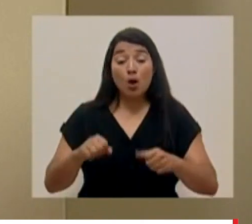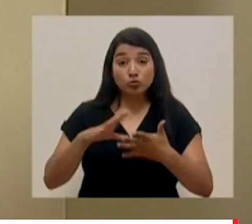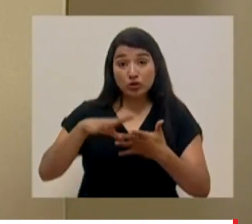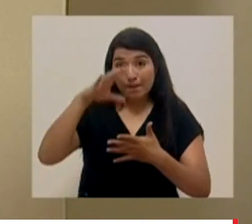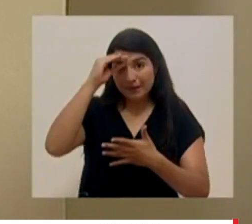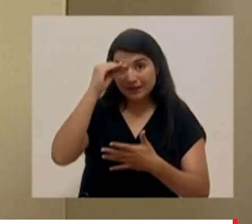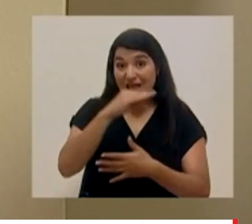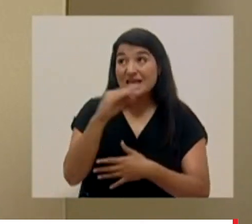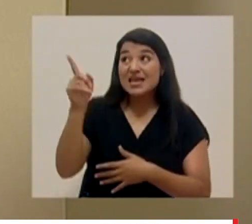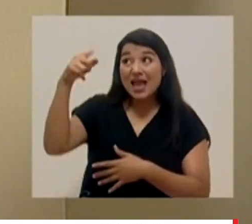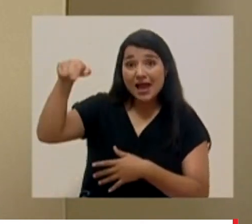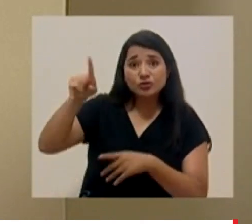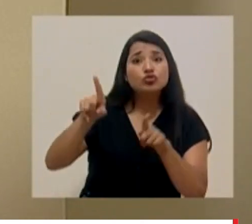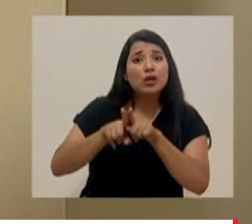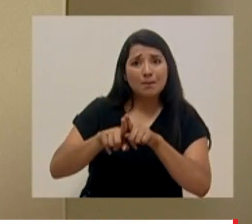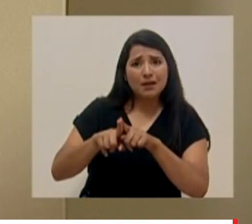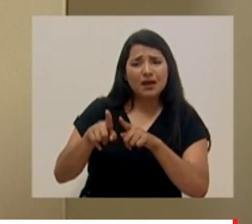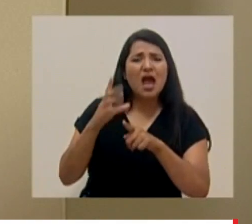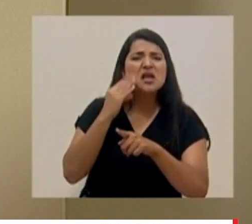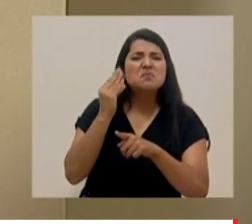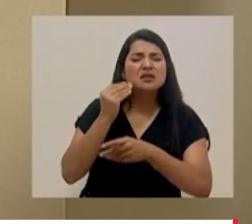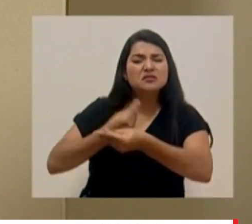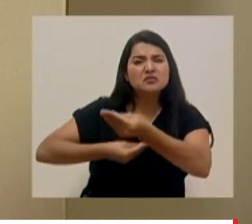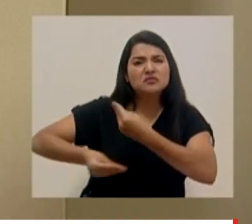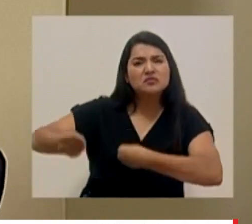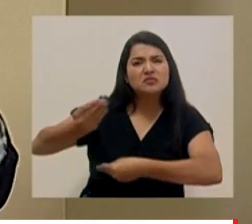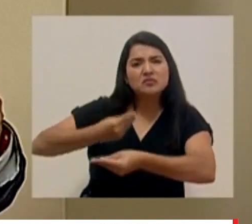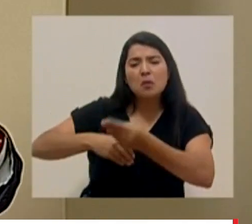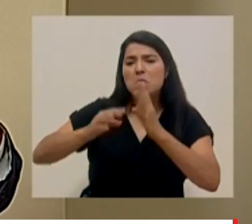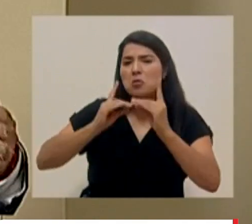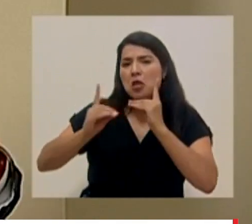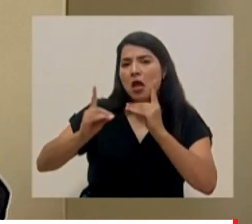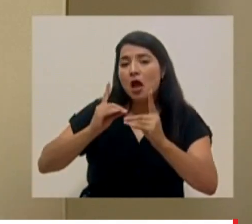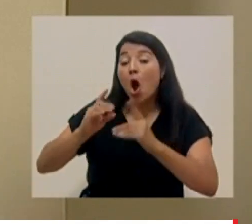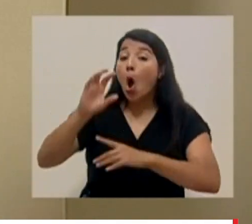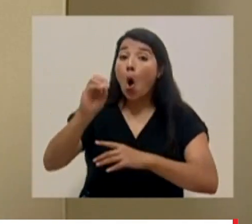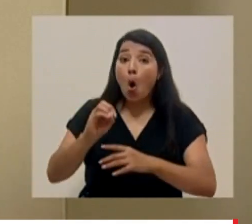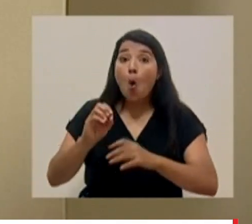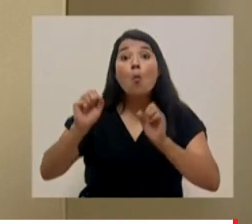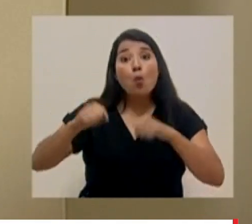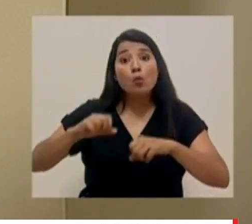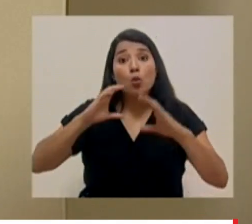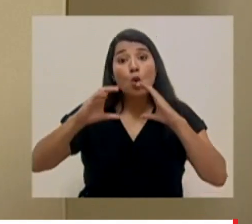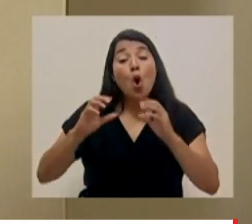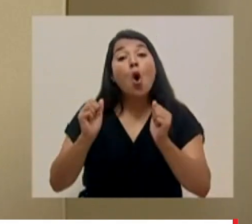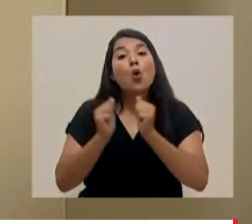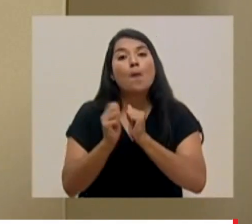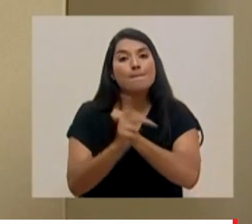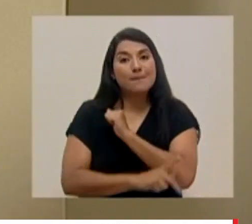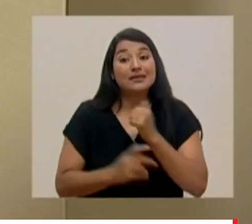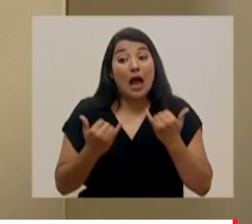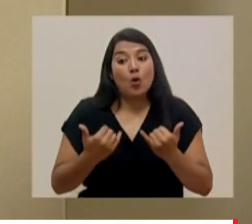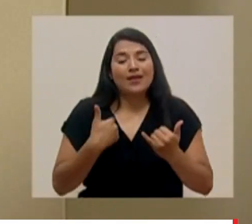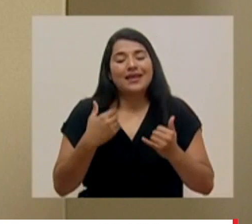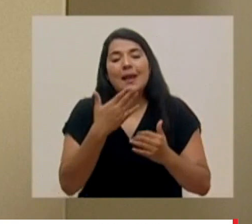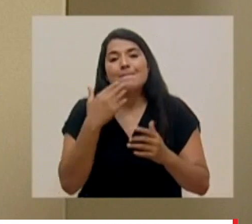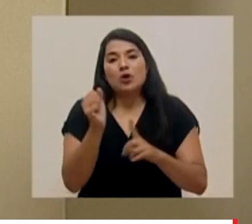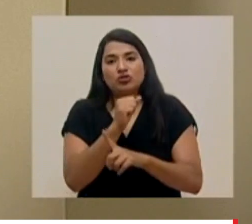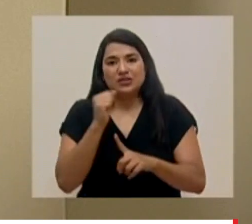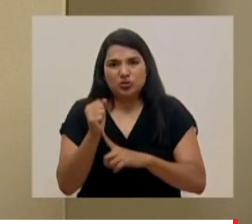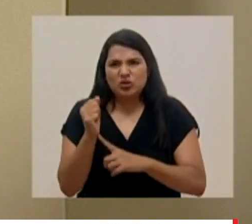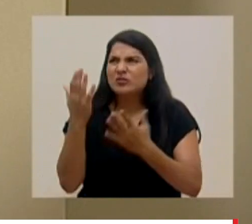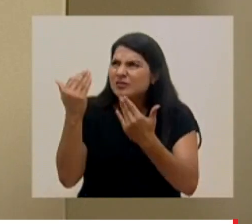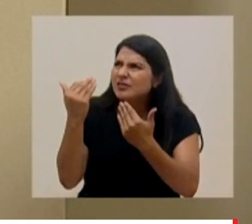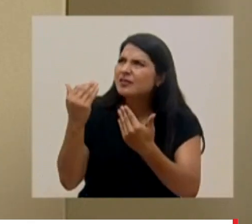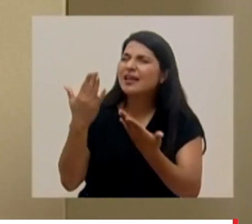y ellos también, es un intercambio de experiencias, o con países que van mejor que nosotros, para ver qué es lo que está funcionando, qué es lo que